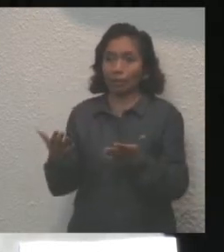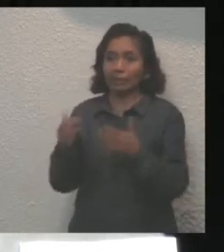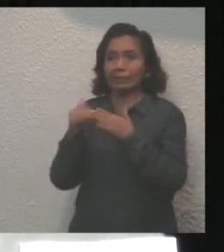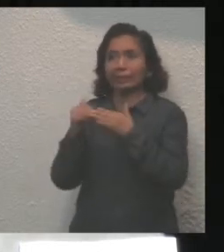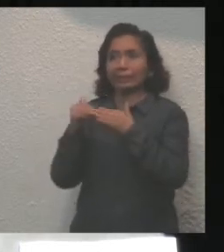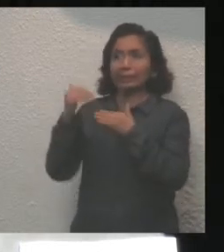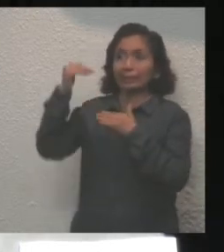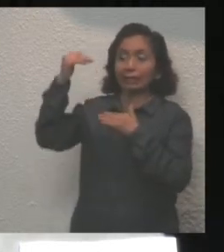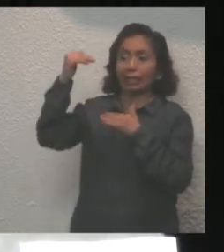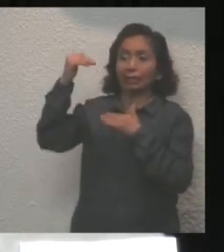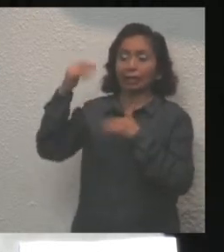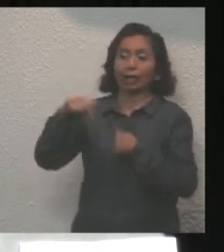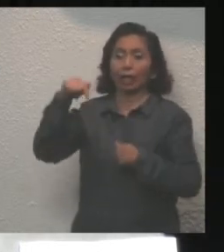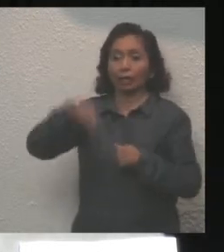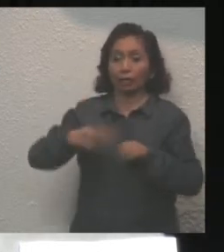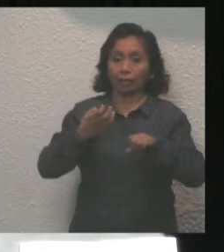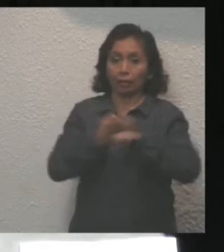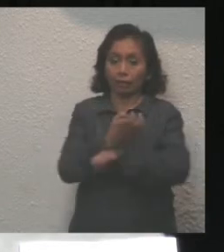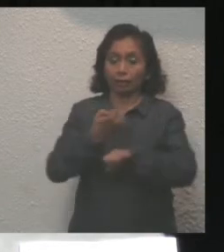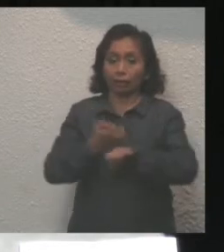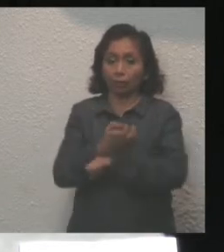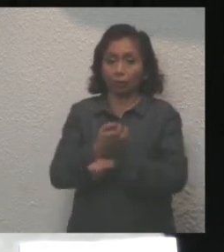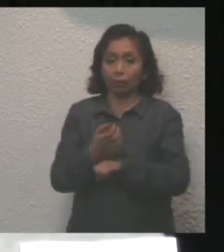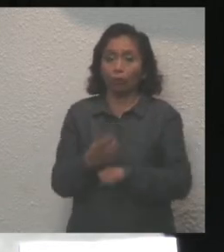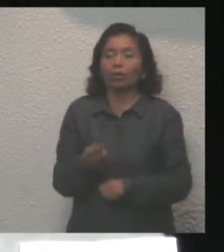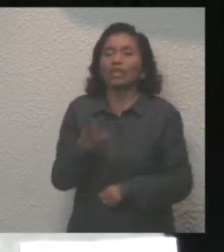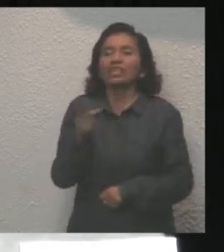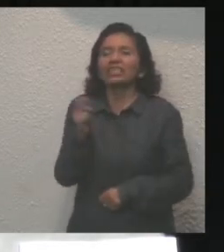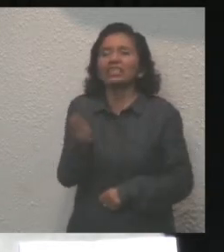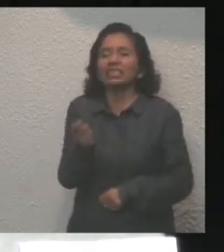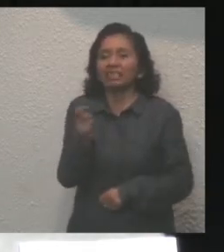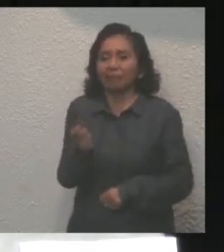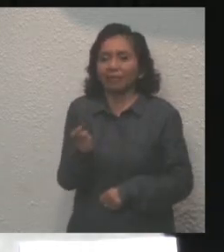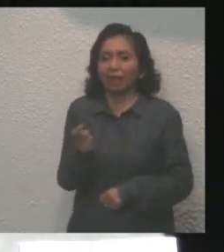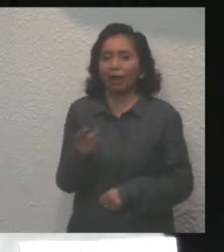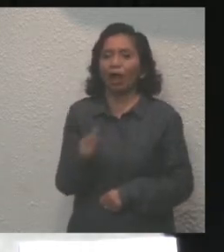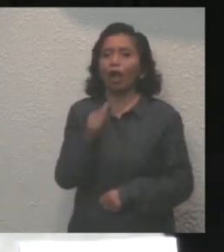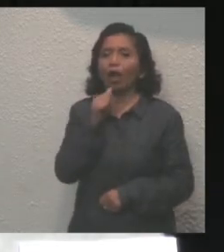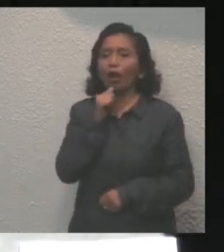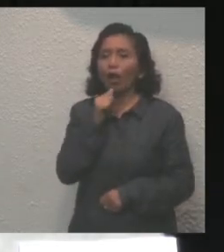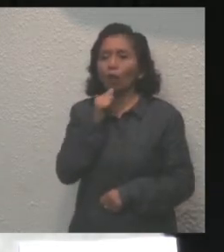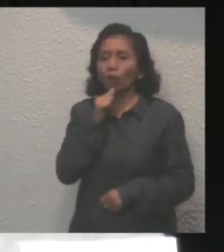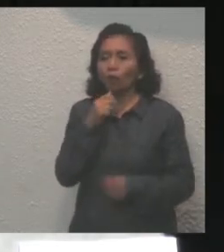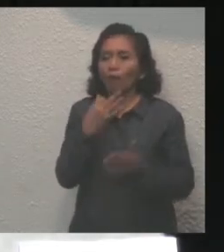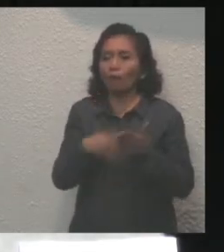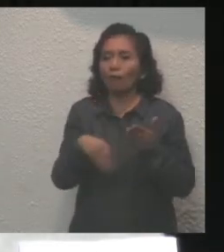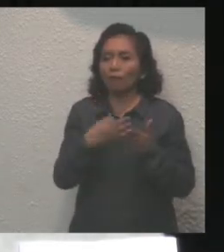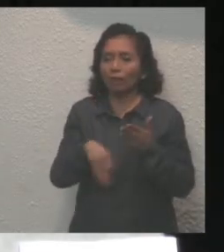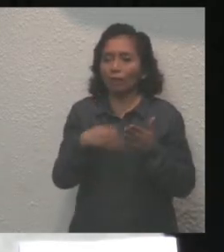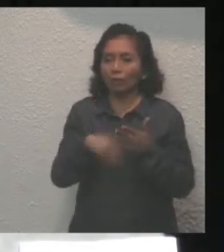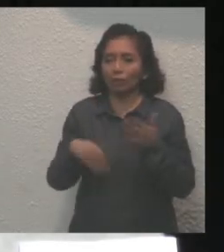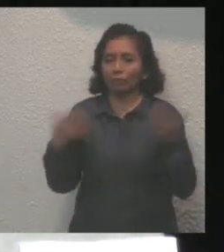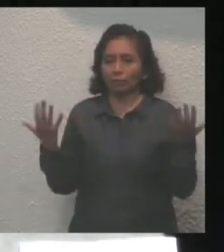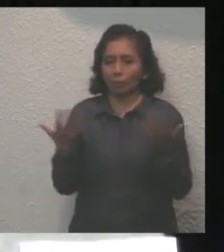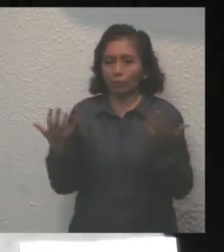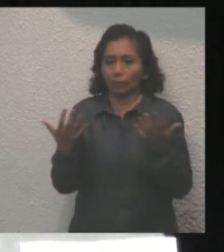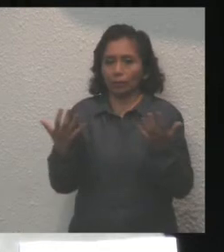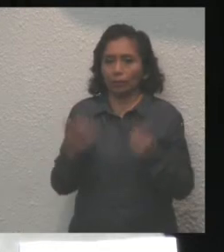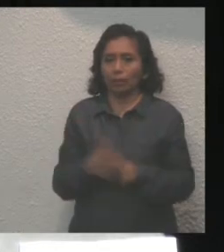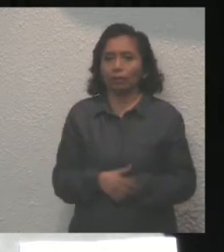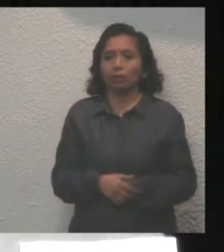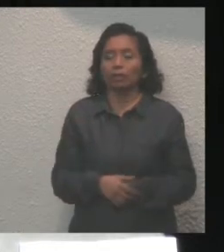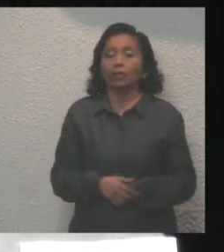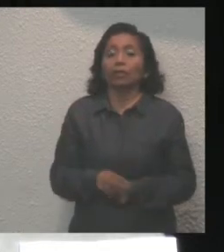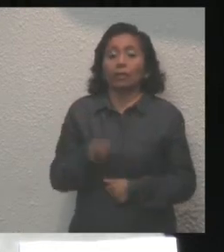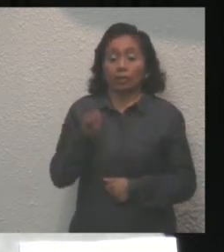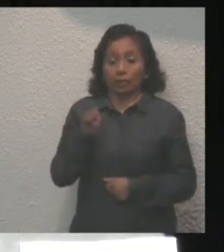alta en el estado, lo que evidencia que aún nos falta mucho por hacer. Este